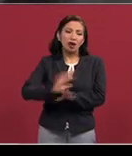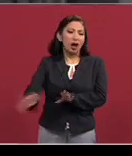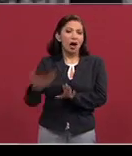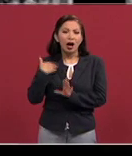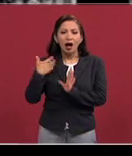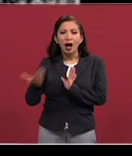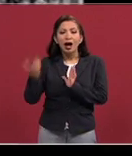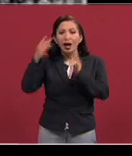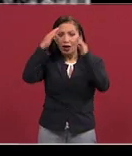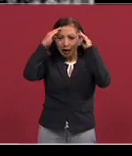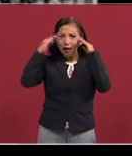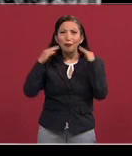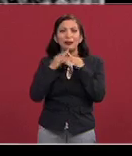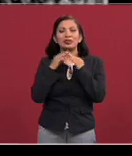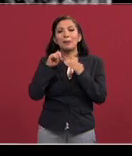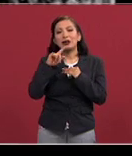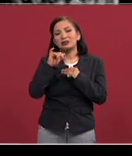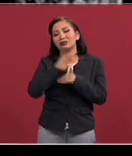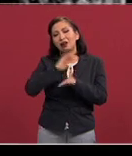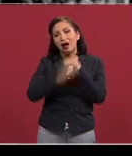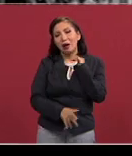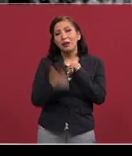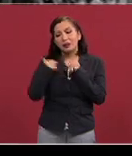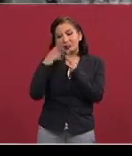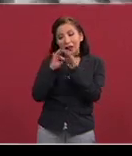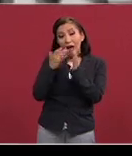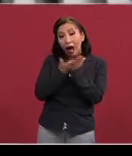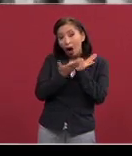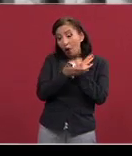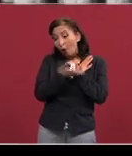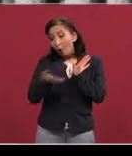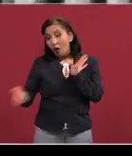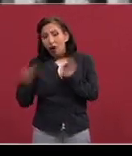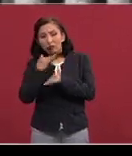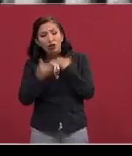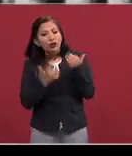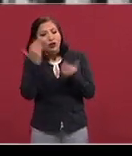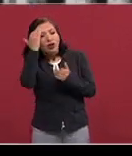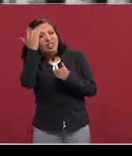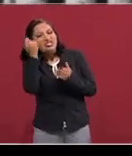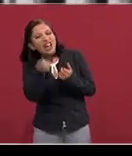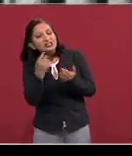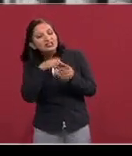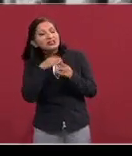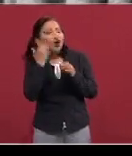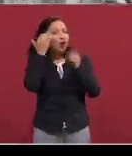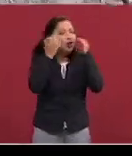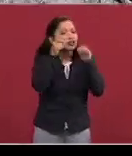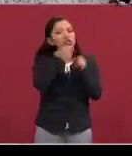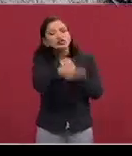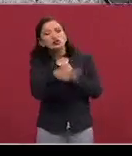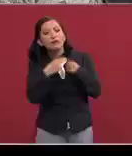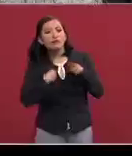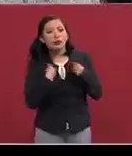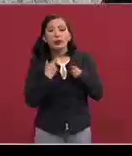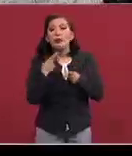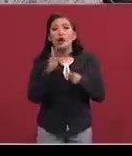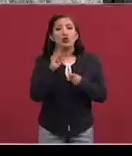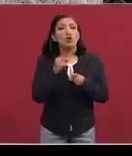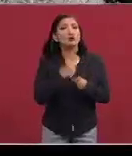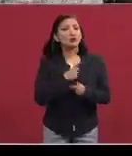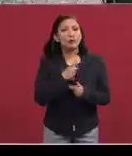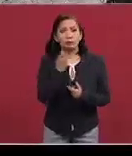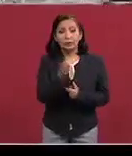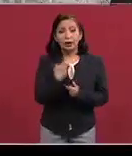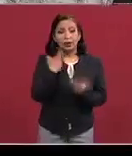en el convento de las Mercedes a cabo y que, bueno, da cuenta hasta hoy en día, todos queremos echarnos un clavado en esa vida. Pero no nada más